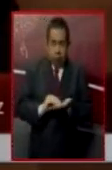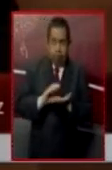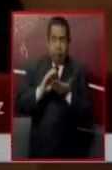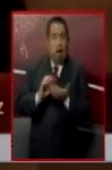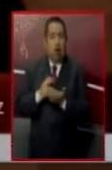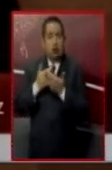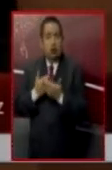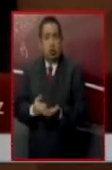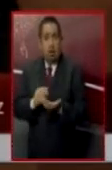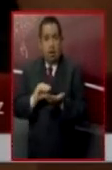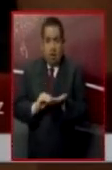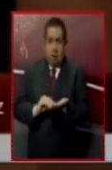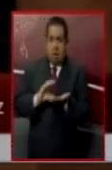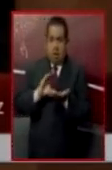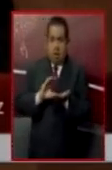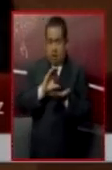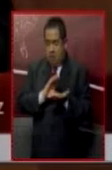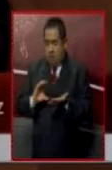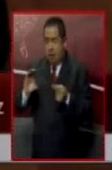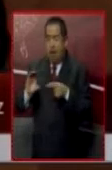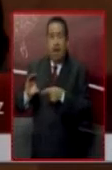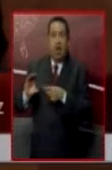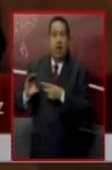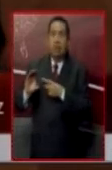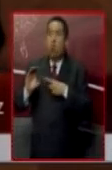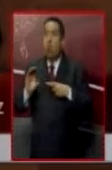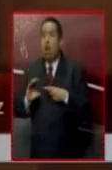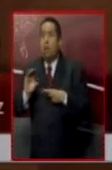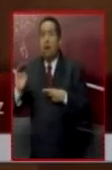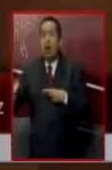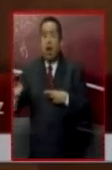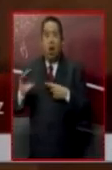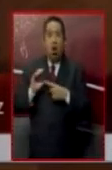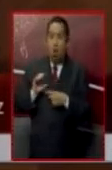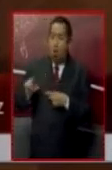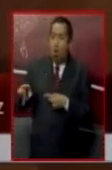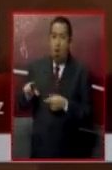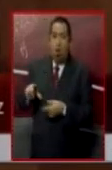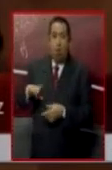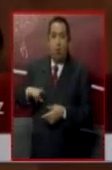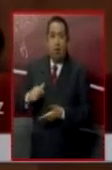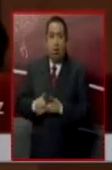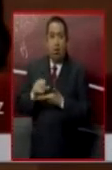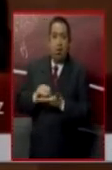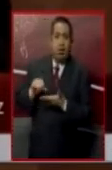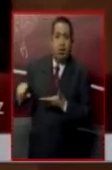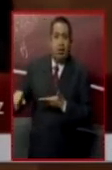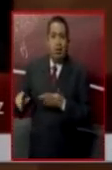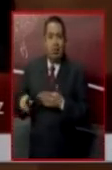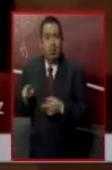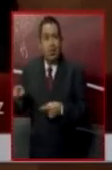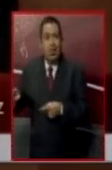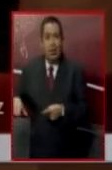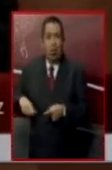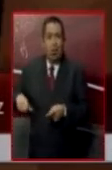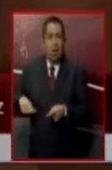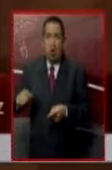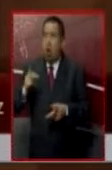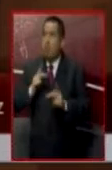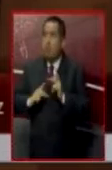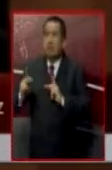el nivel de deuda o déficit de un gobierno que se